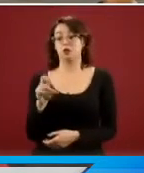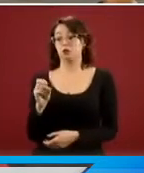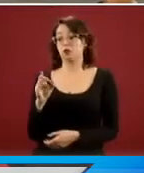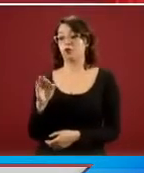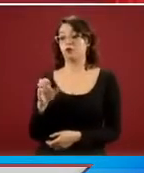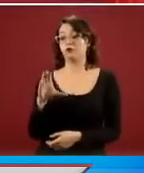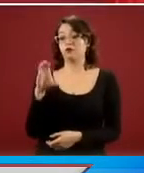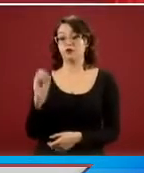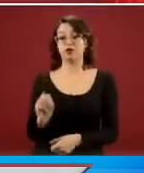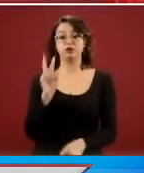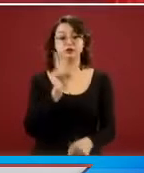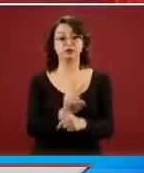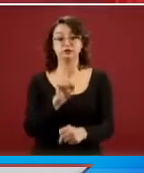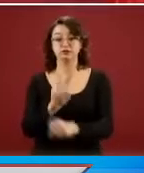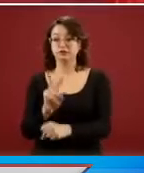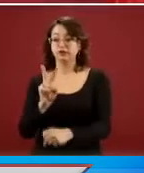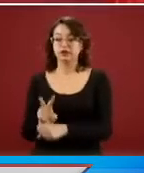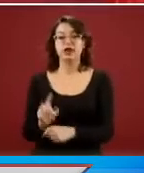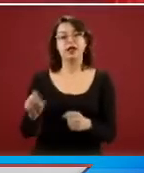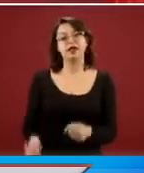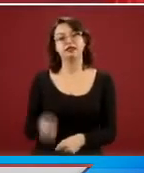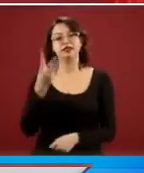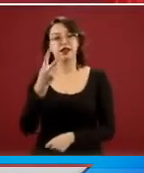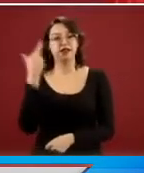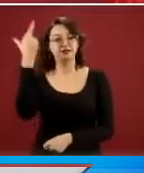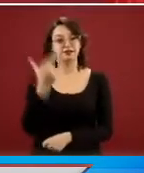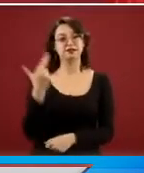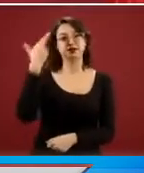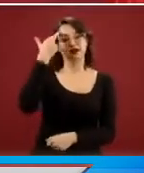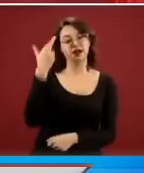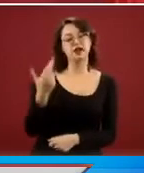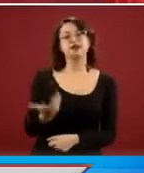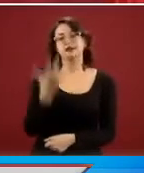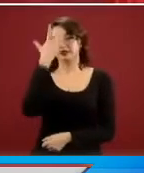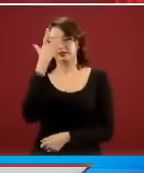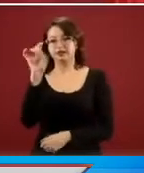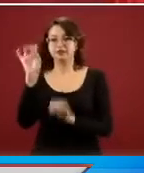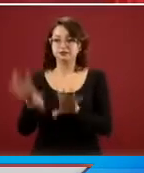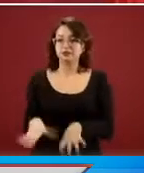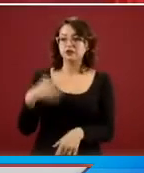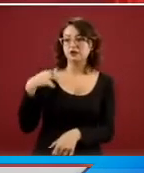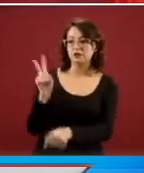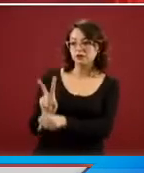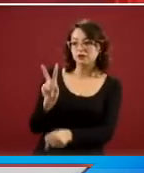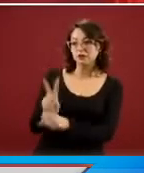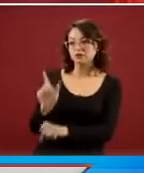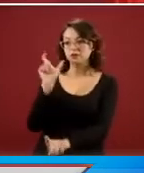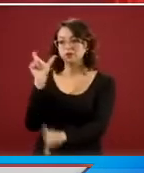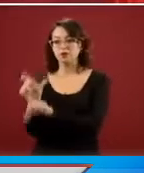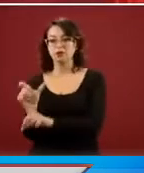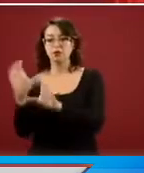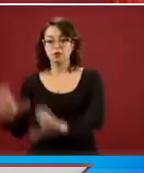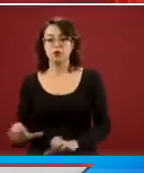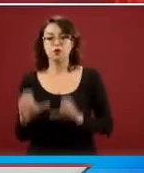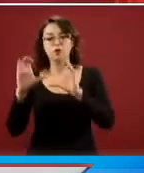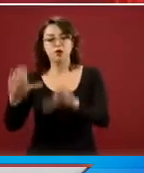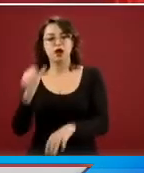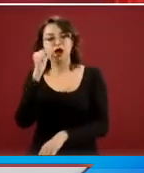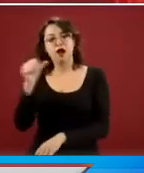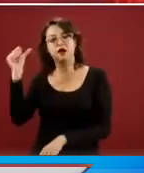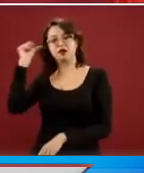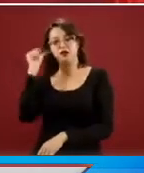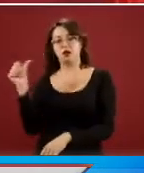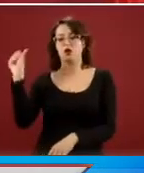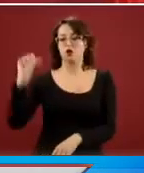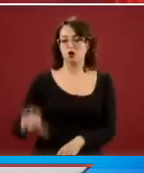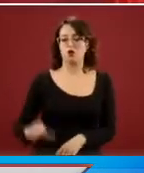Redco a 22.05, gas LP en cilindros marca Tomsa a 20.35 por kilogramo, gas LP estacionario